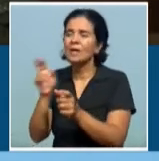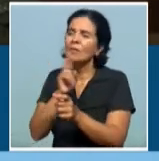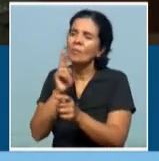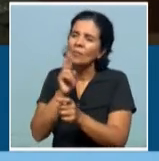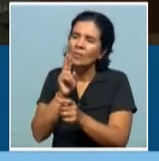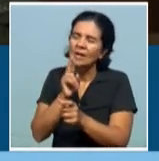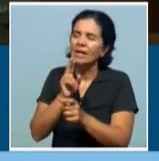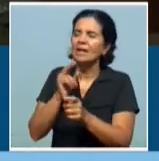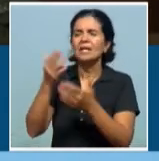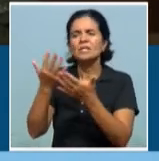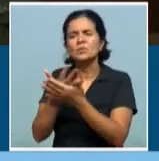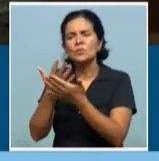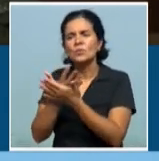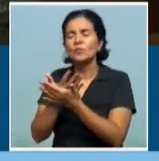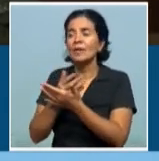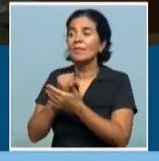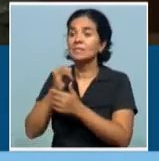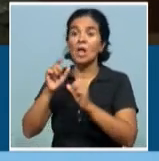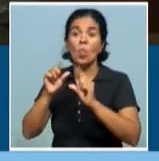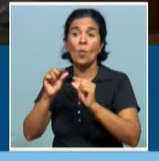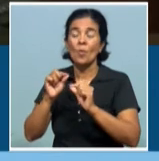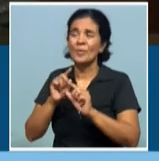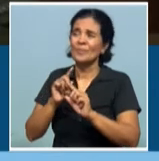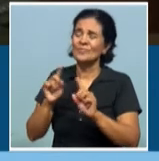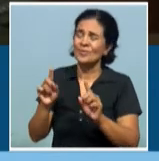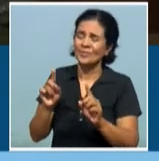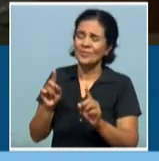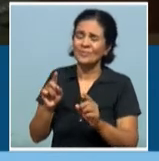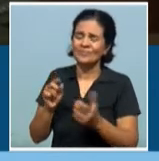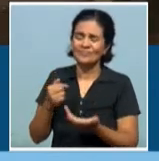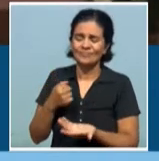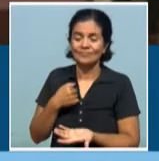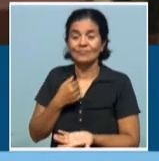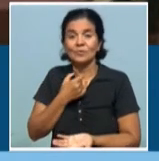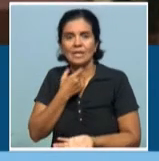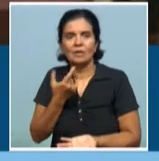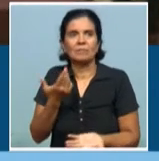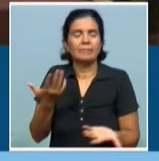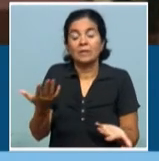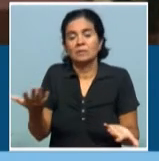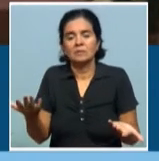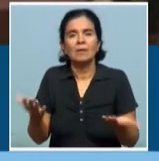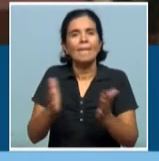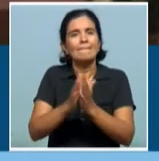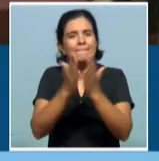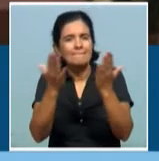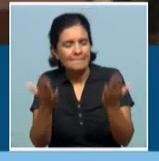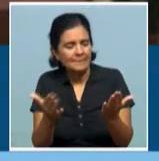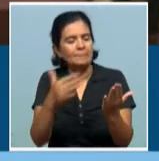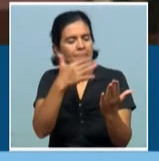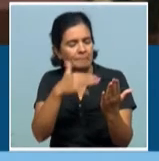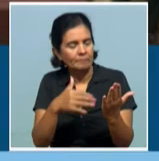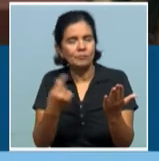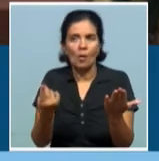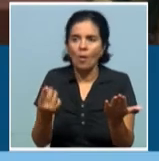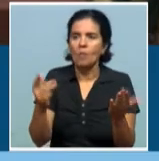próximo. Pero sé que esto no es más que una expresión de deseo. Basta con leer los diarios, visitar algún portal de noticias o navegar por la red